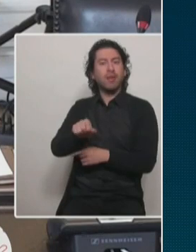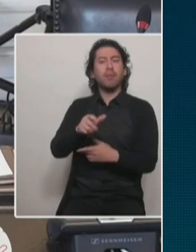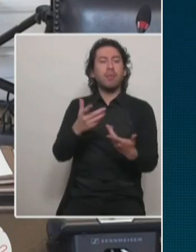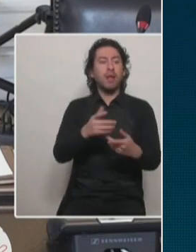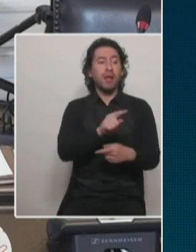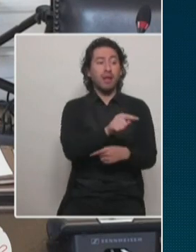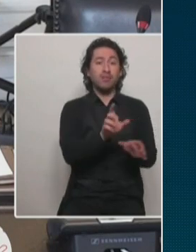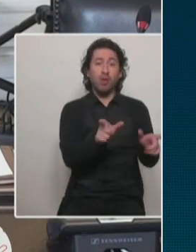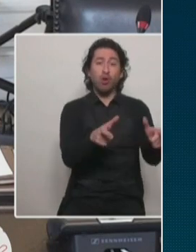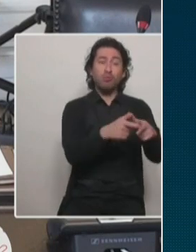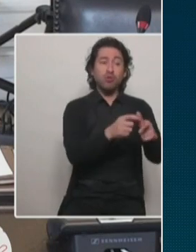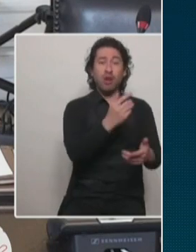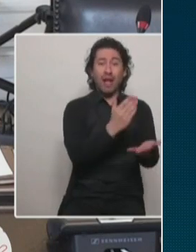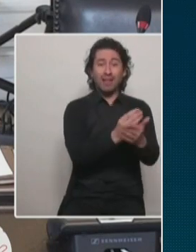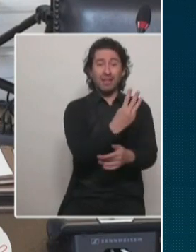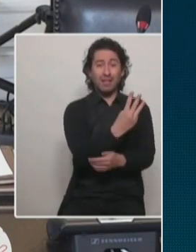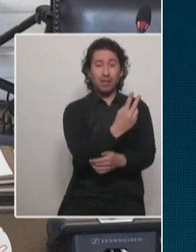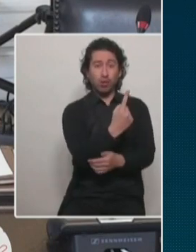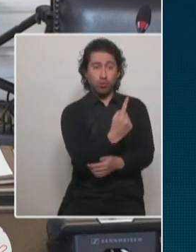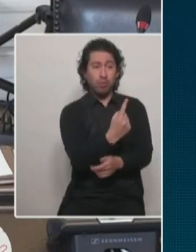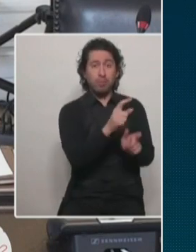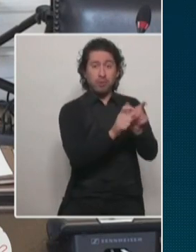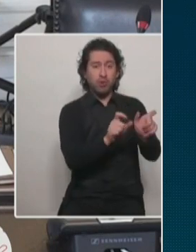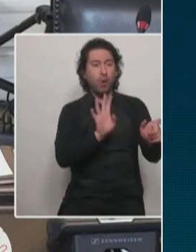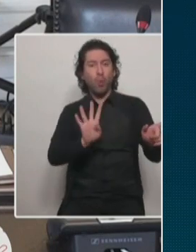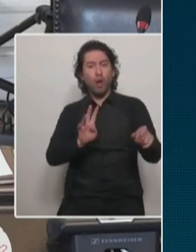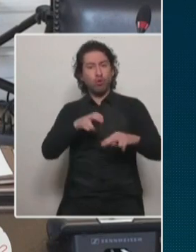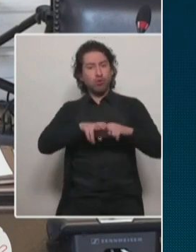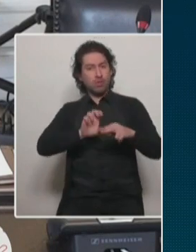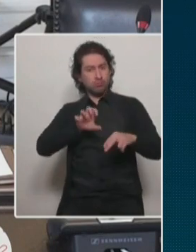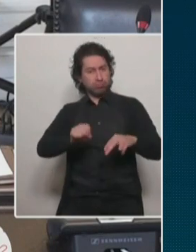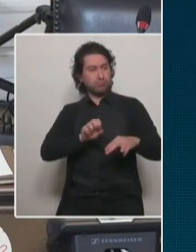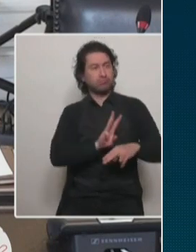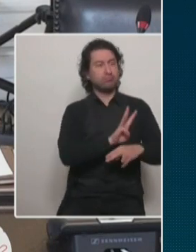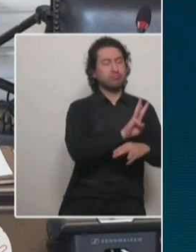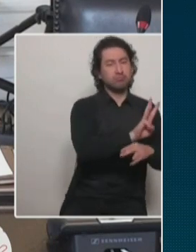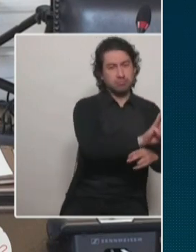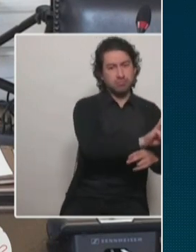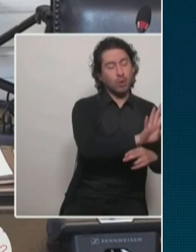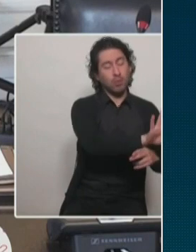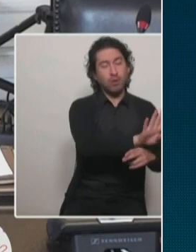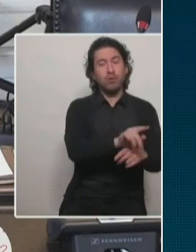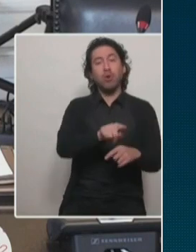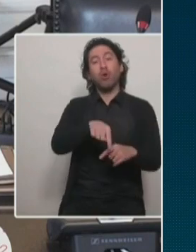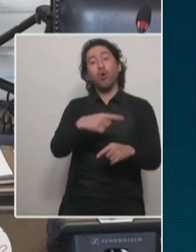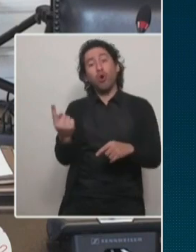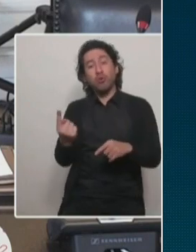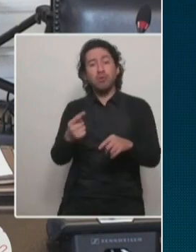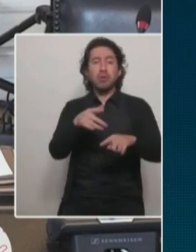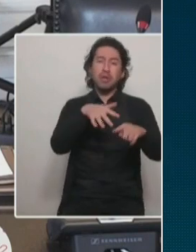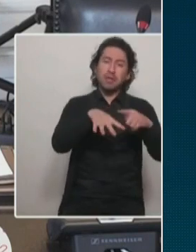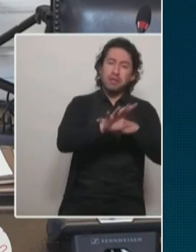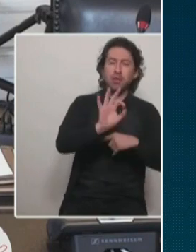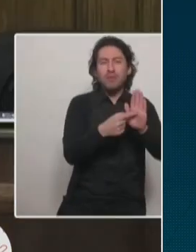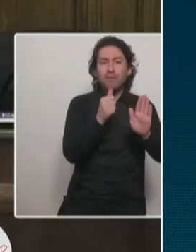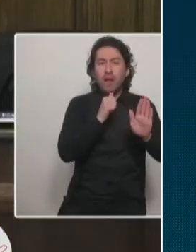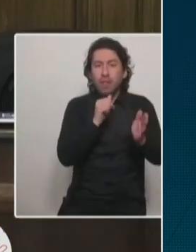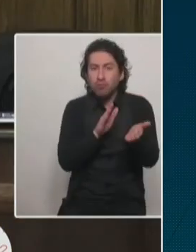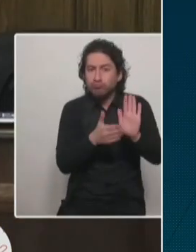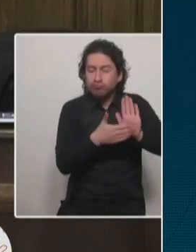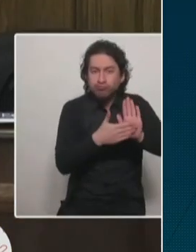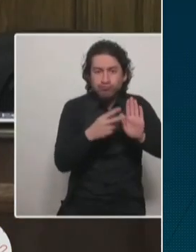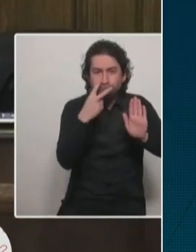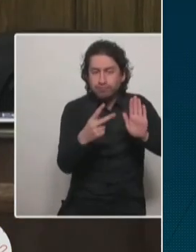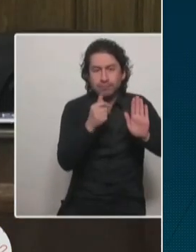de poder manifestarse en un espacio como éste hay muchas personas que son representantes de una parte y hoy día importante